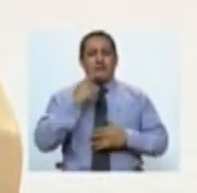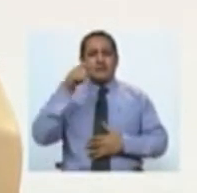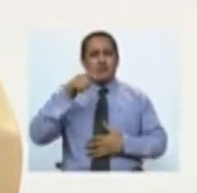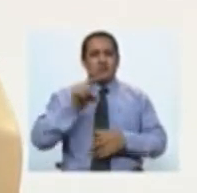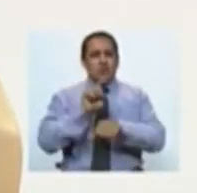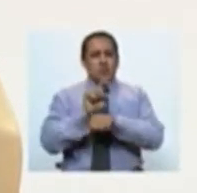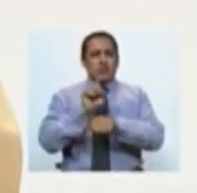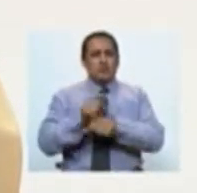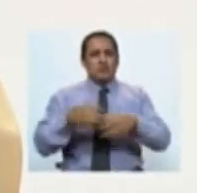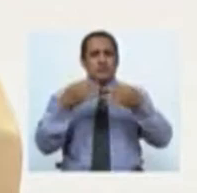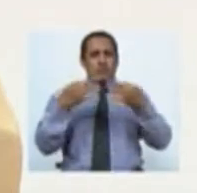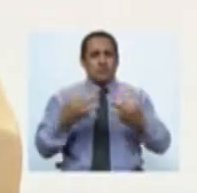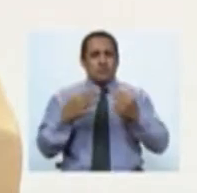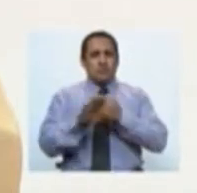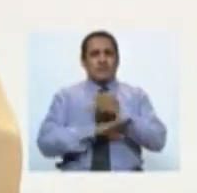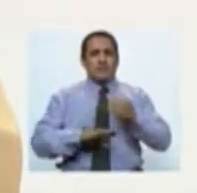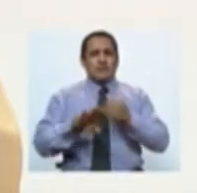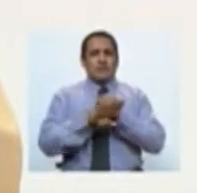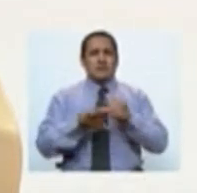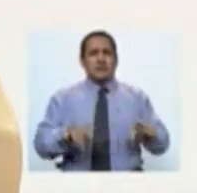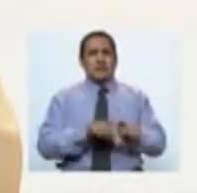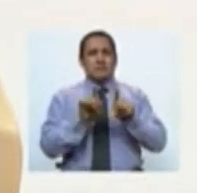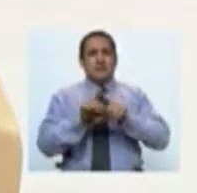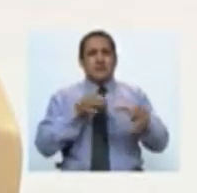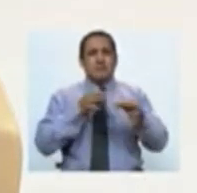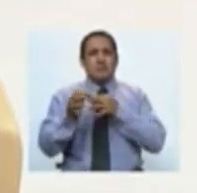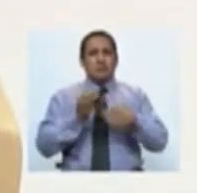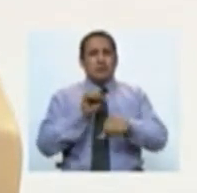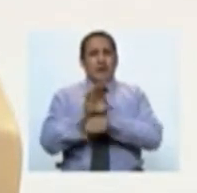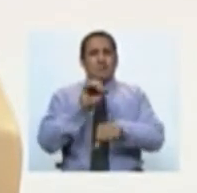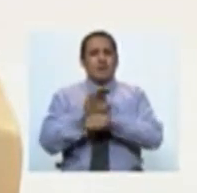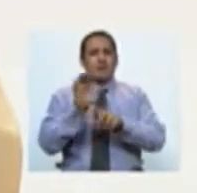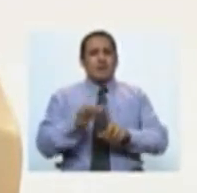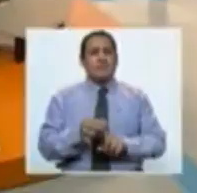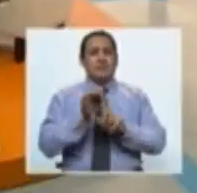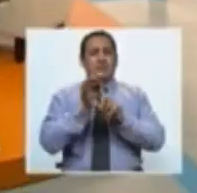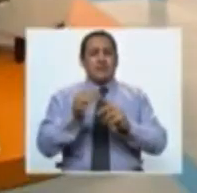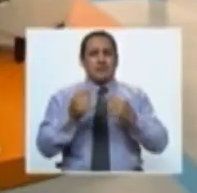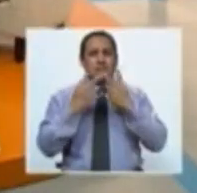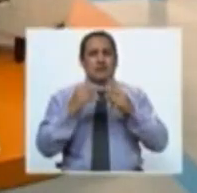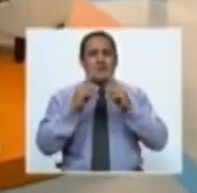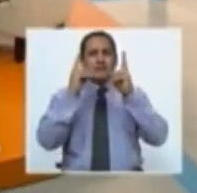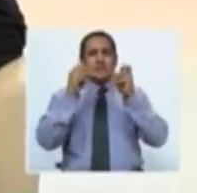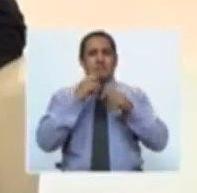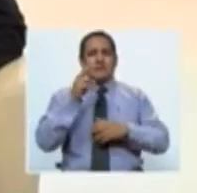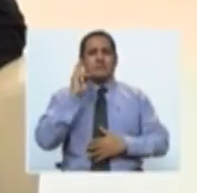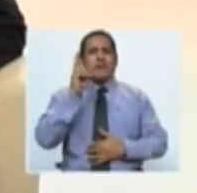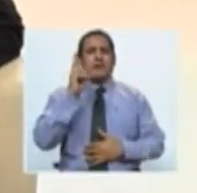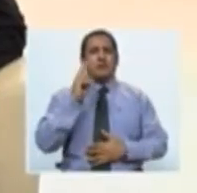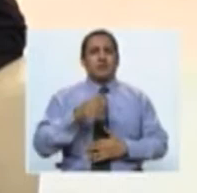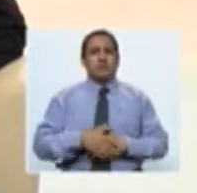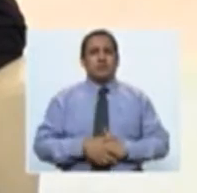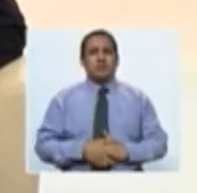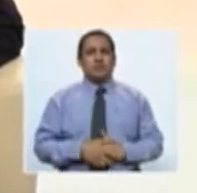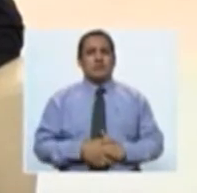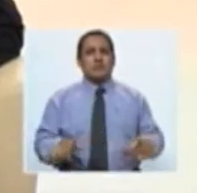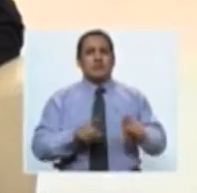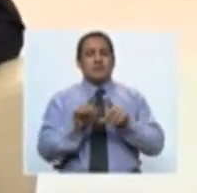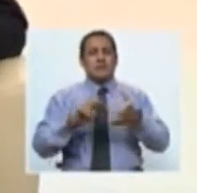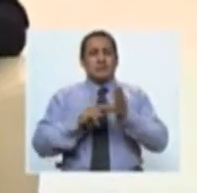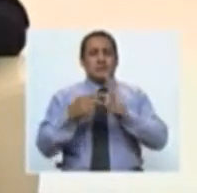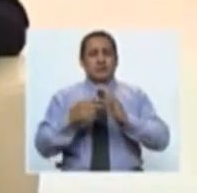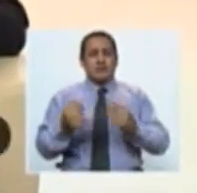la necesidad de una educación de calidad, básicamente, ¿no? Claro, y estamos hablando de una capacitación especialmente en temas pedagógicos, ¿no?